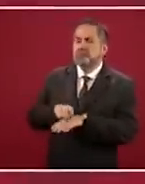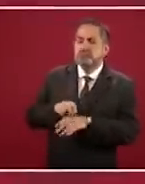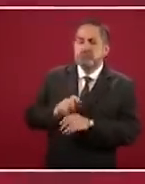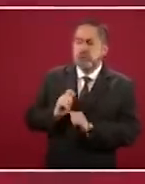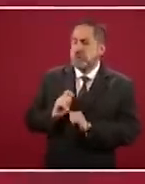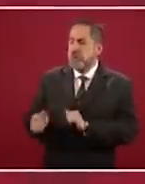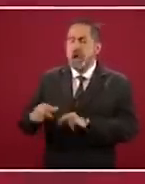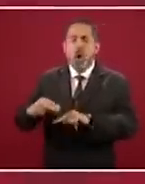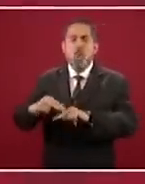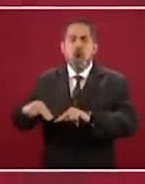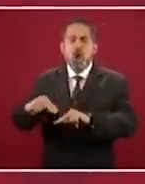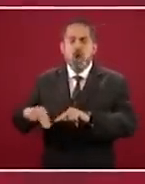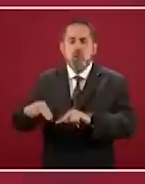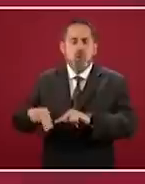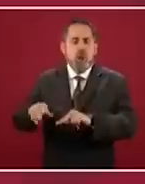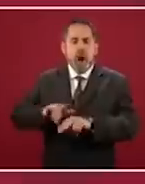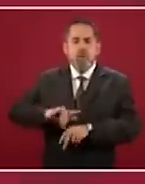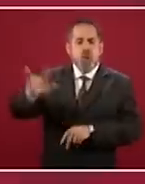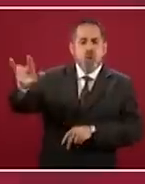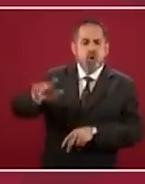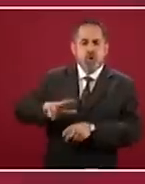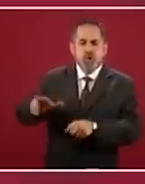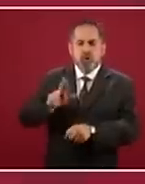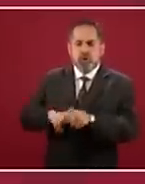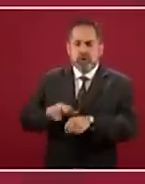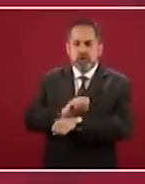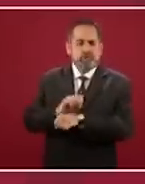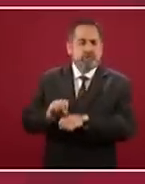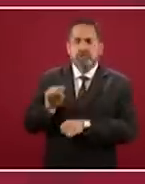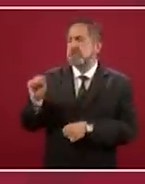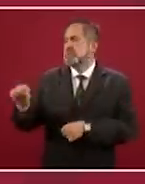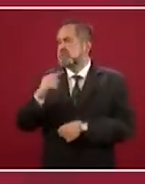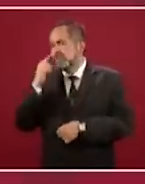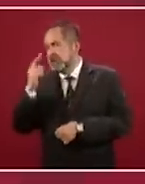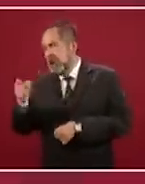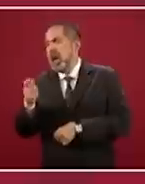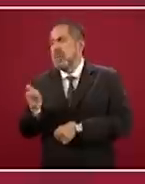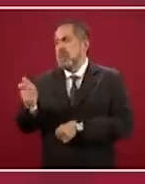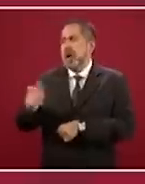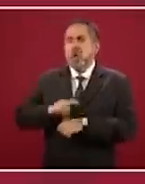pague su boleto en una línea comercial